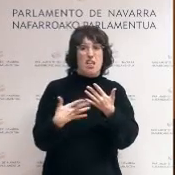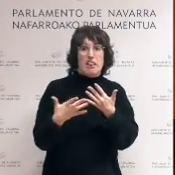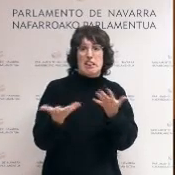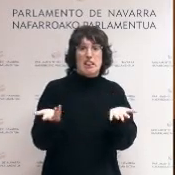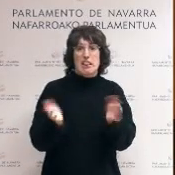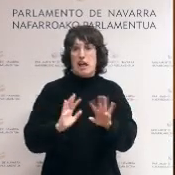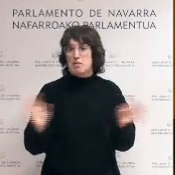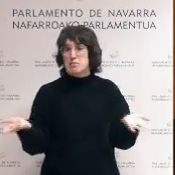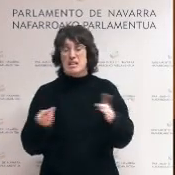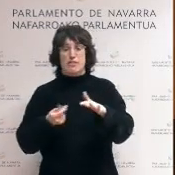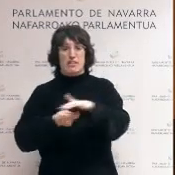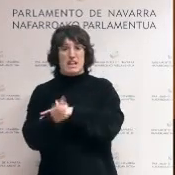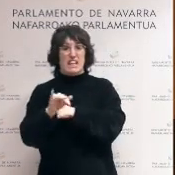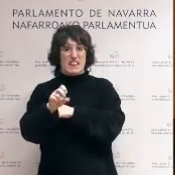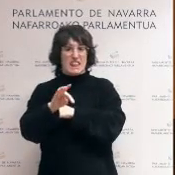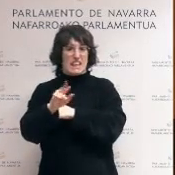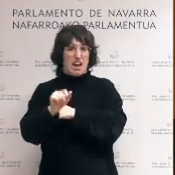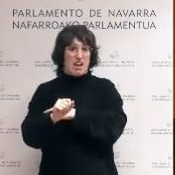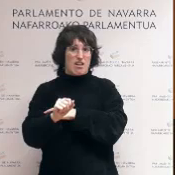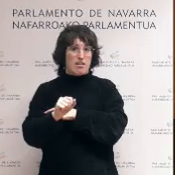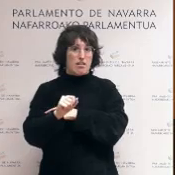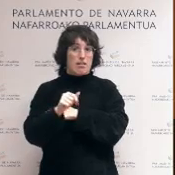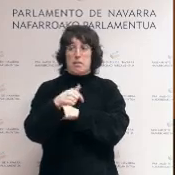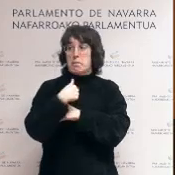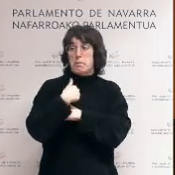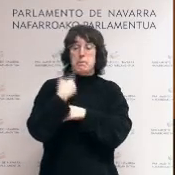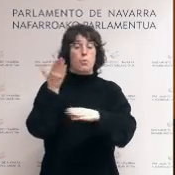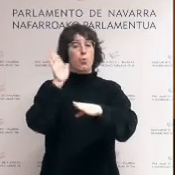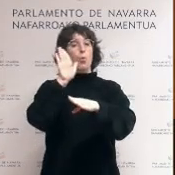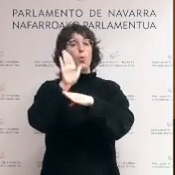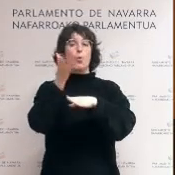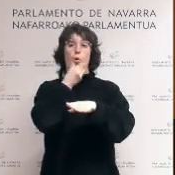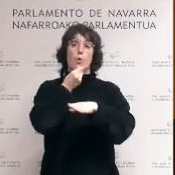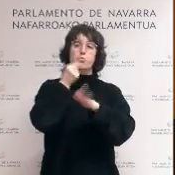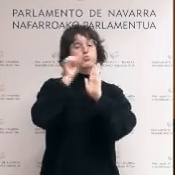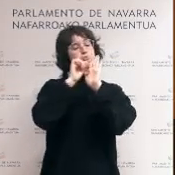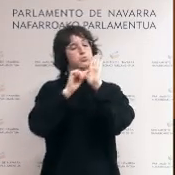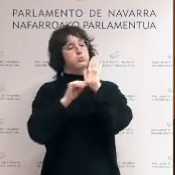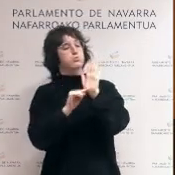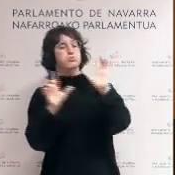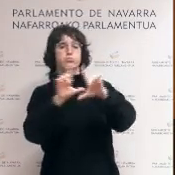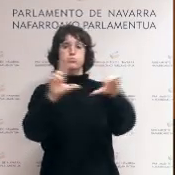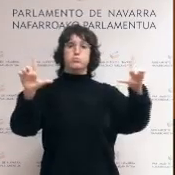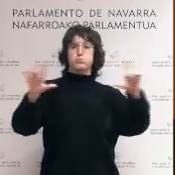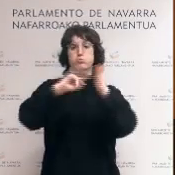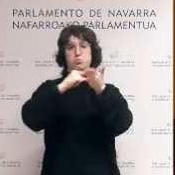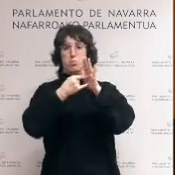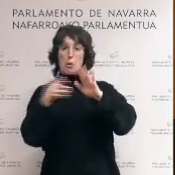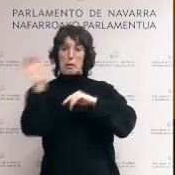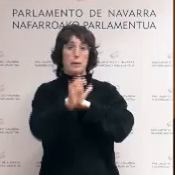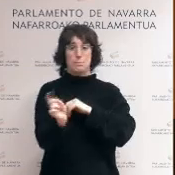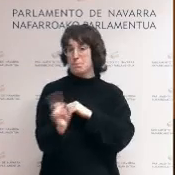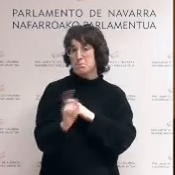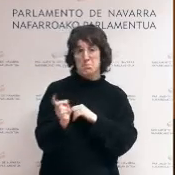INTIA. Por lo tanto, esto no es un PowerPoint, no es una presentación de un programa europeo, sino que